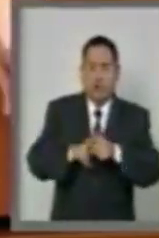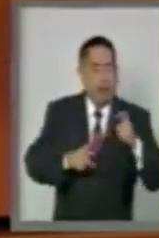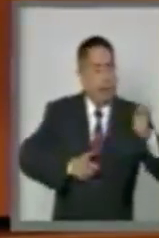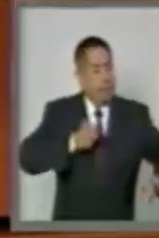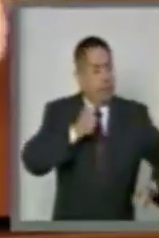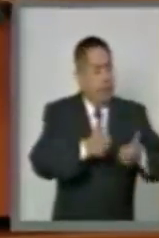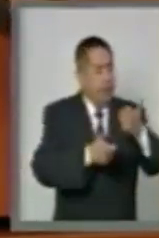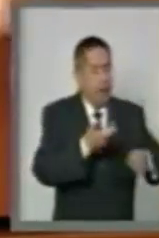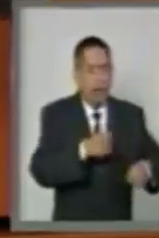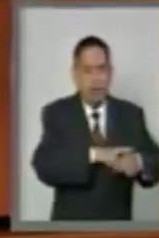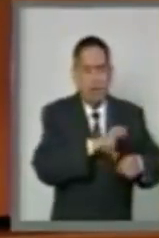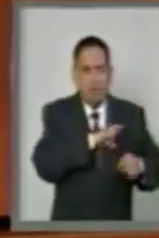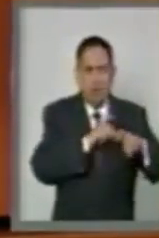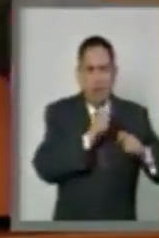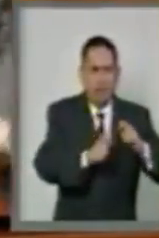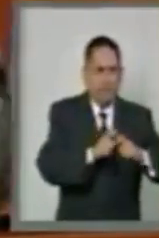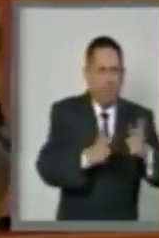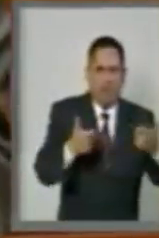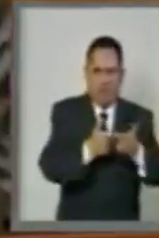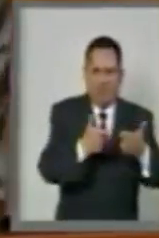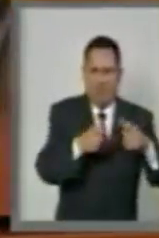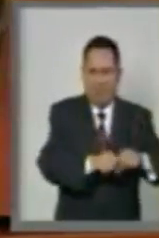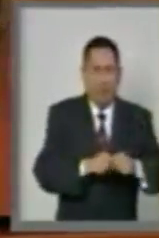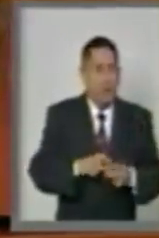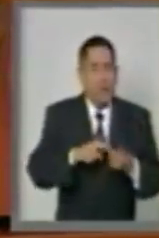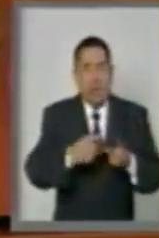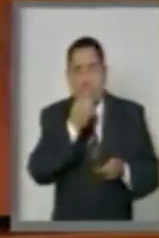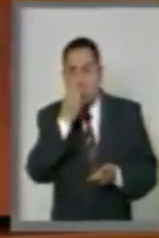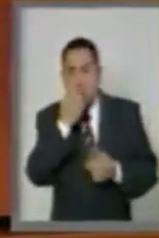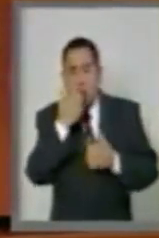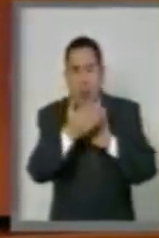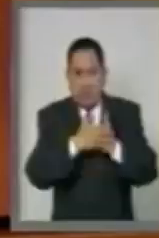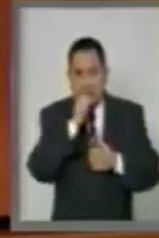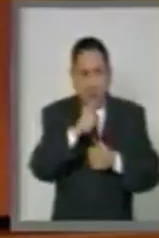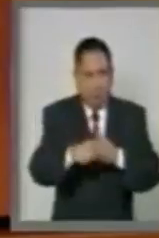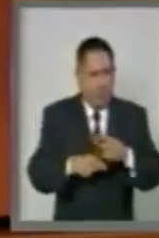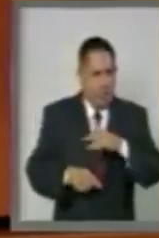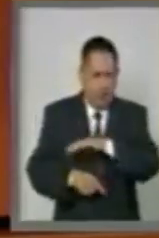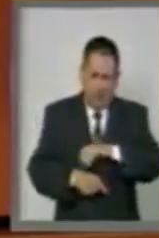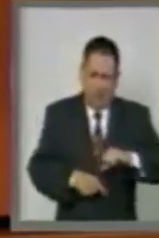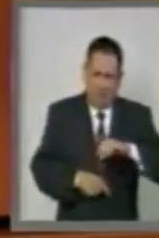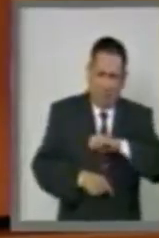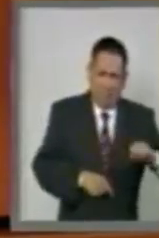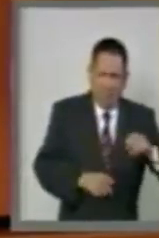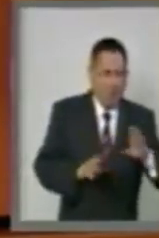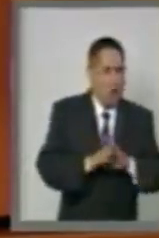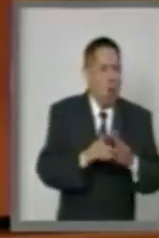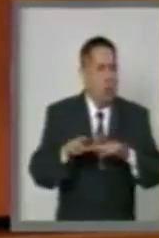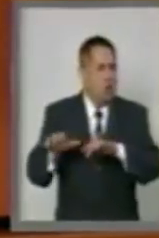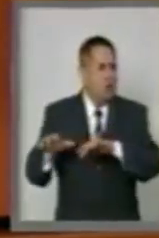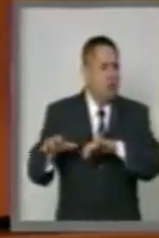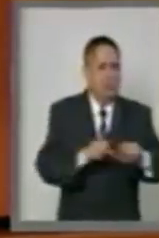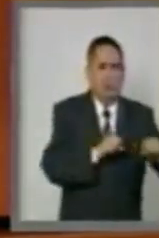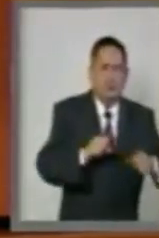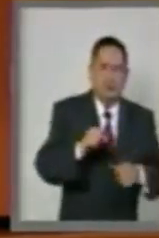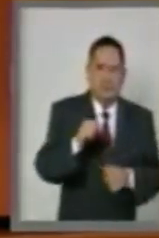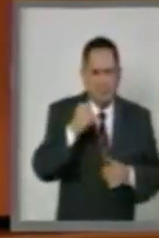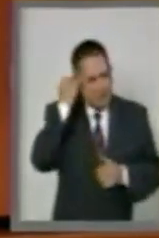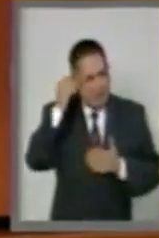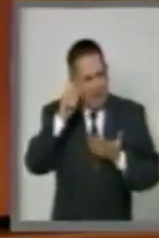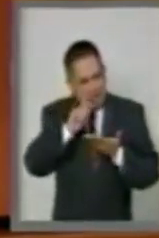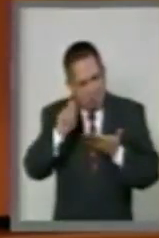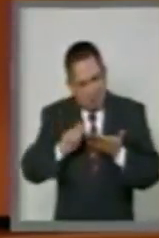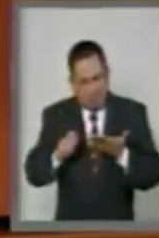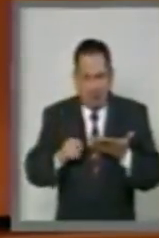privado en la público-privada, cuando las escuelas están también privatizándose, cuando toman todas las tesis